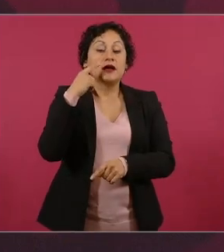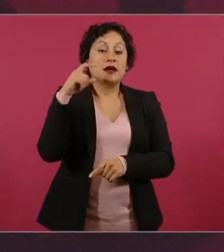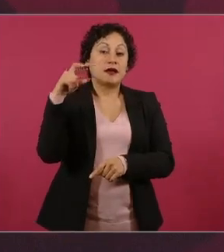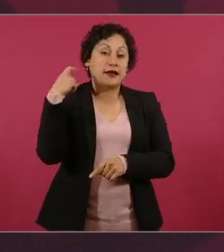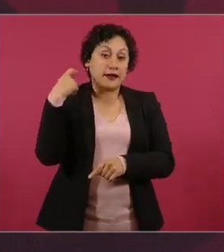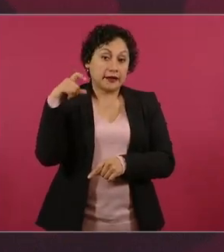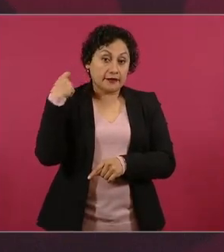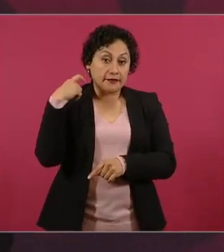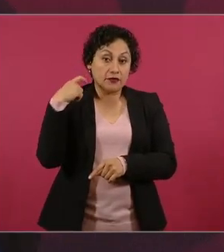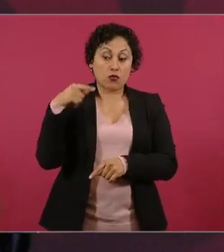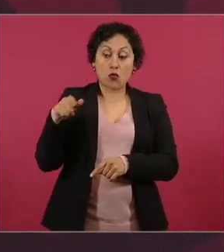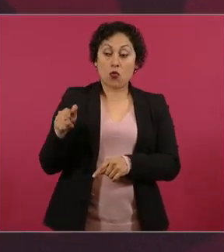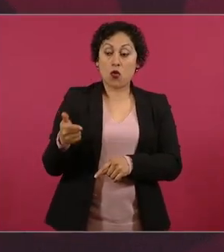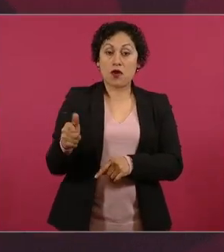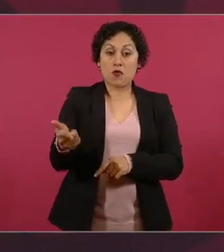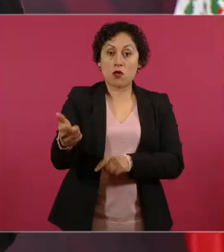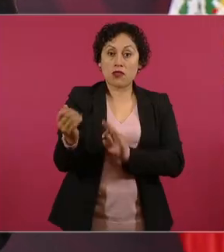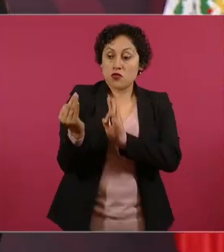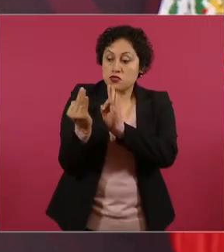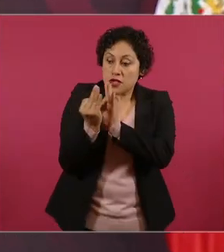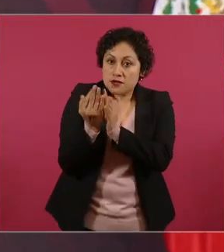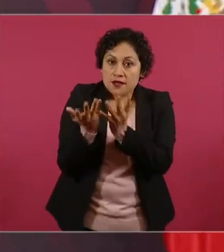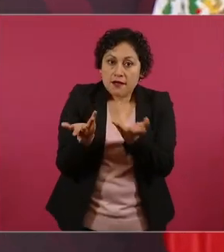Guanajuato, si son vecinos.